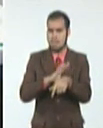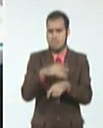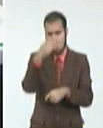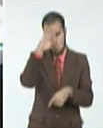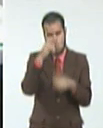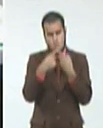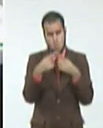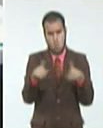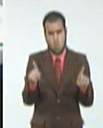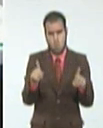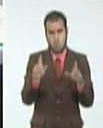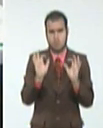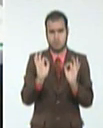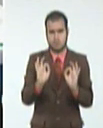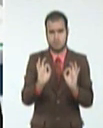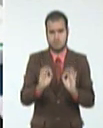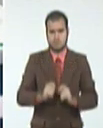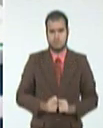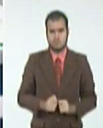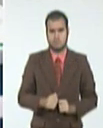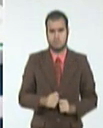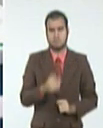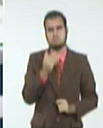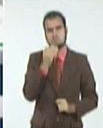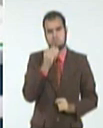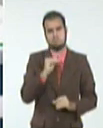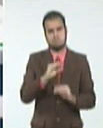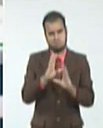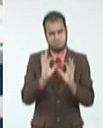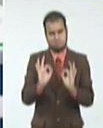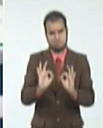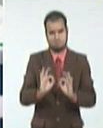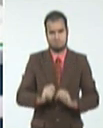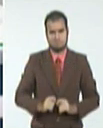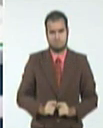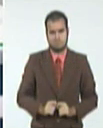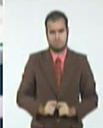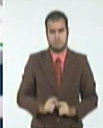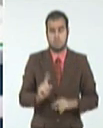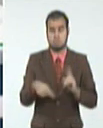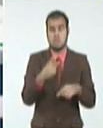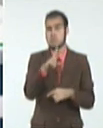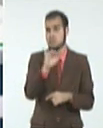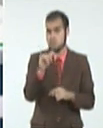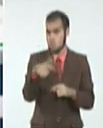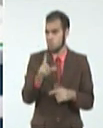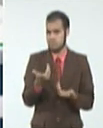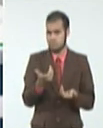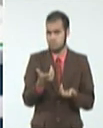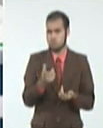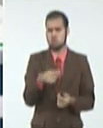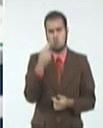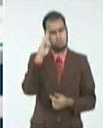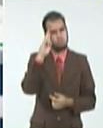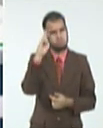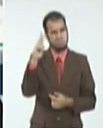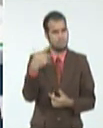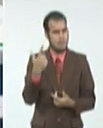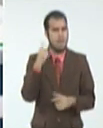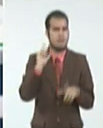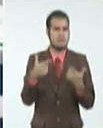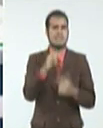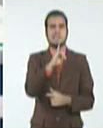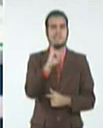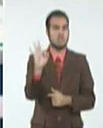la COVID-19 en Cuba. Tenga usted buen día. Mañana, 26 de julio, estaremos recordando el aniversario 68